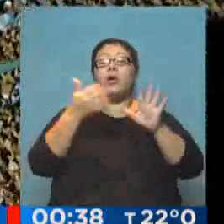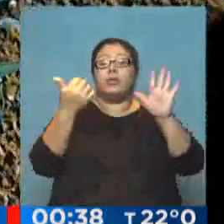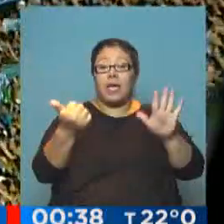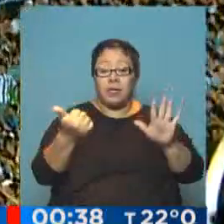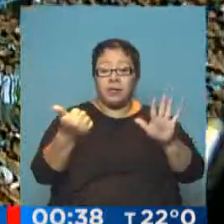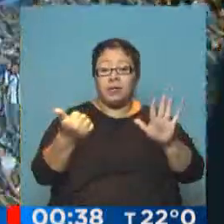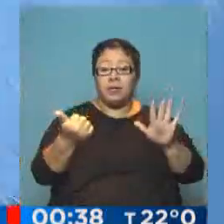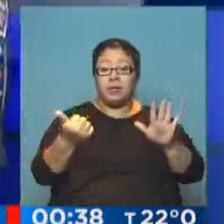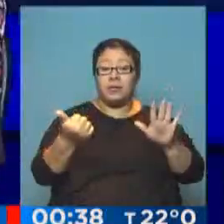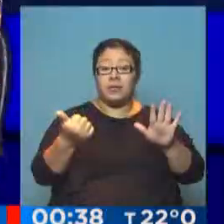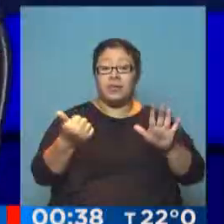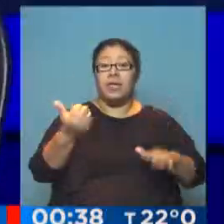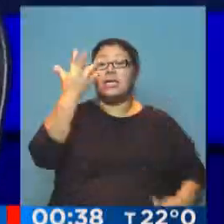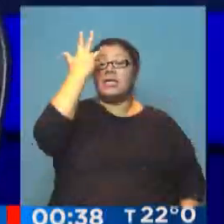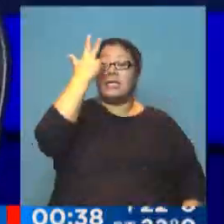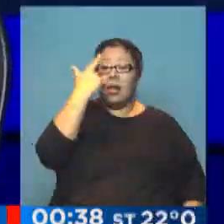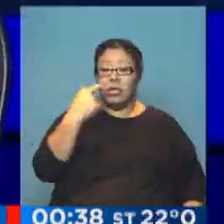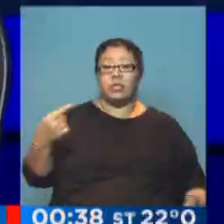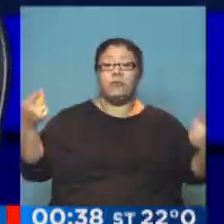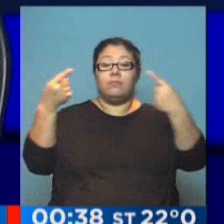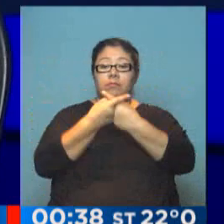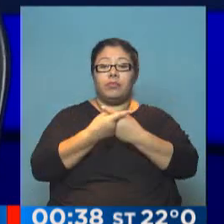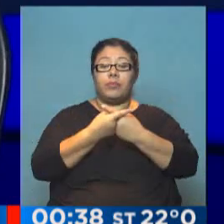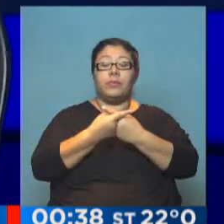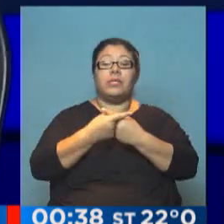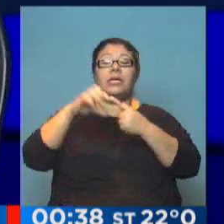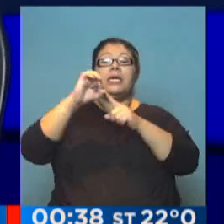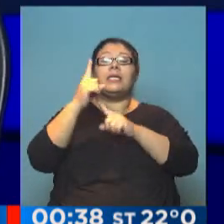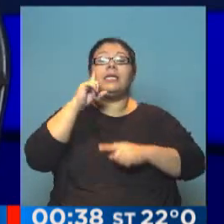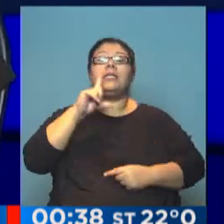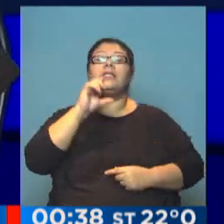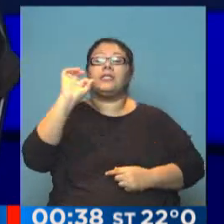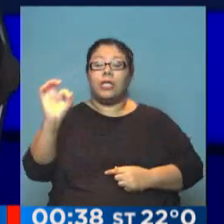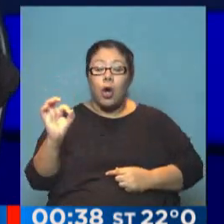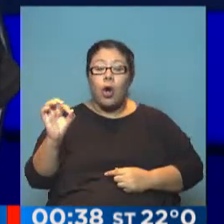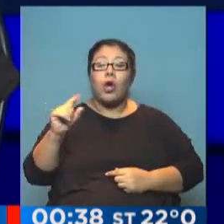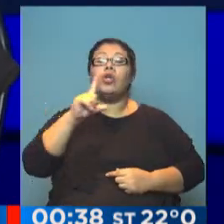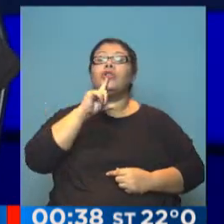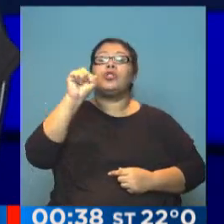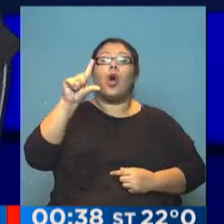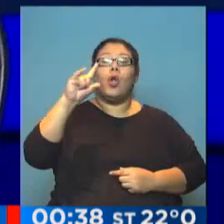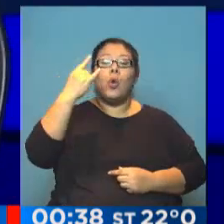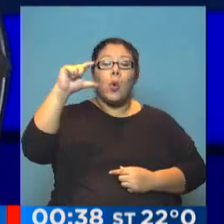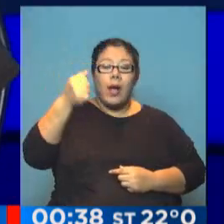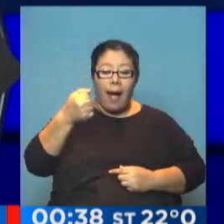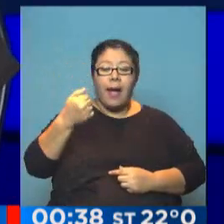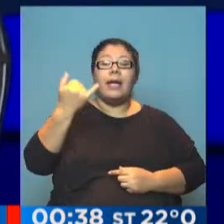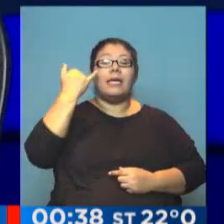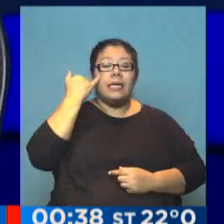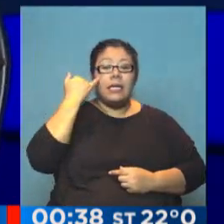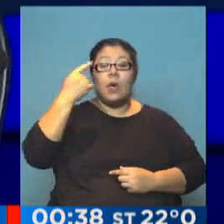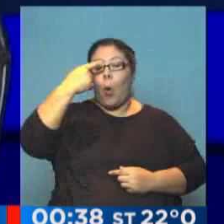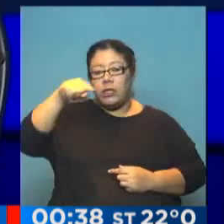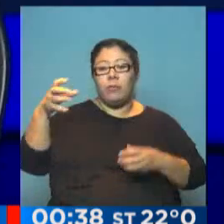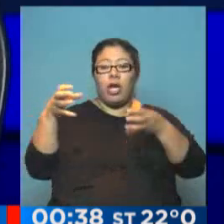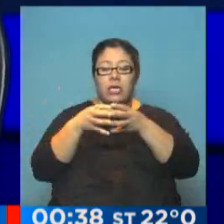el último equipo argentino. San Lorenzo tendrá que jugar frente a Liga de Quito, Toluca y Gremio. Ese es particularmente para mí de los